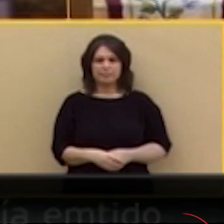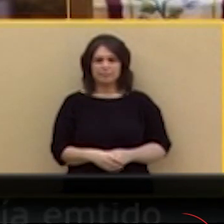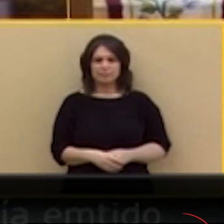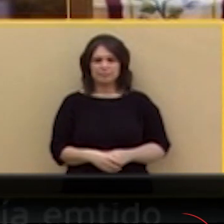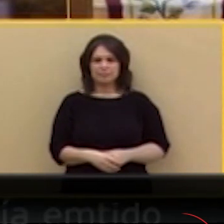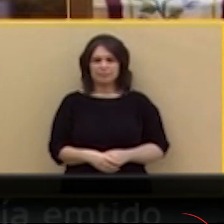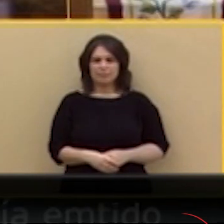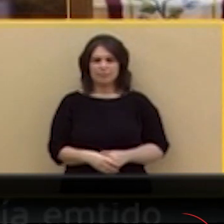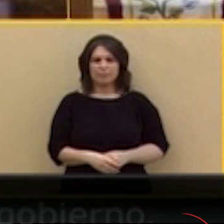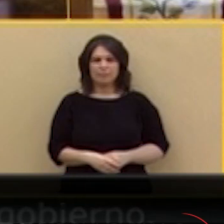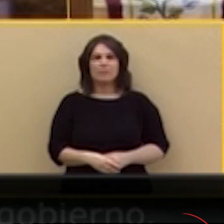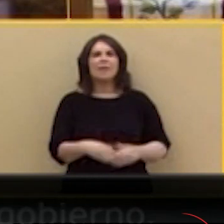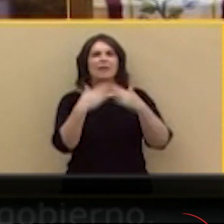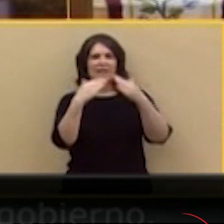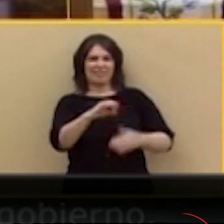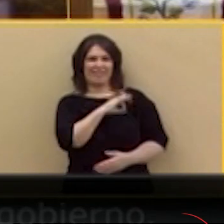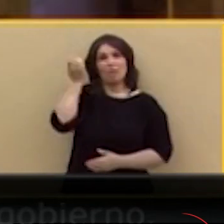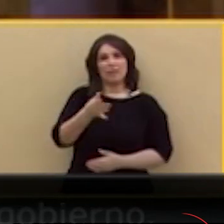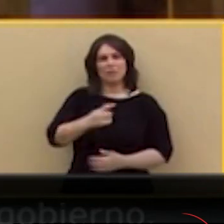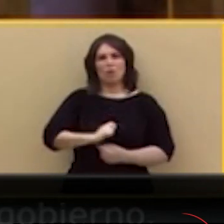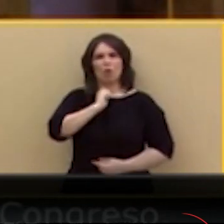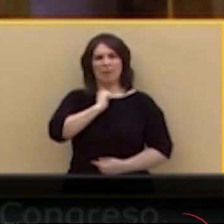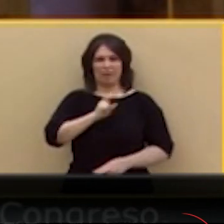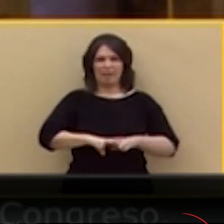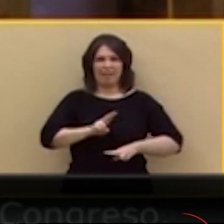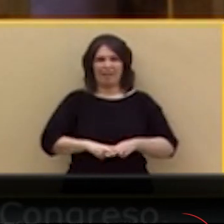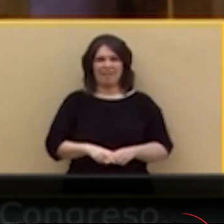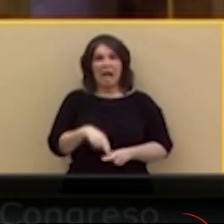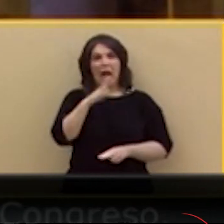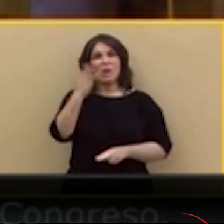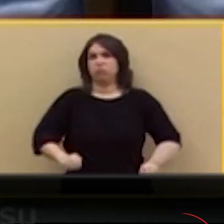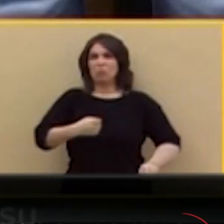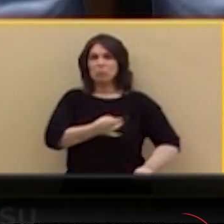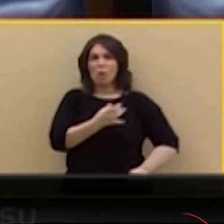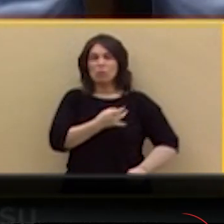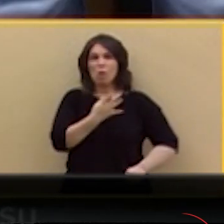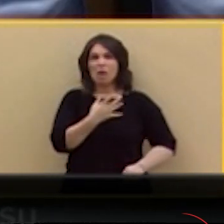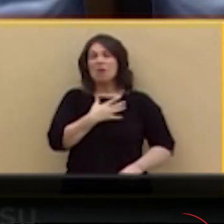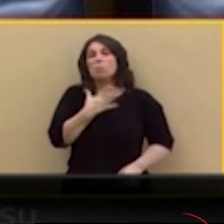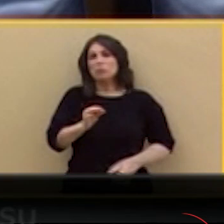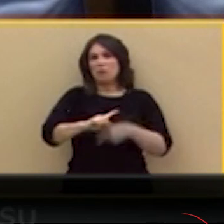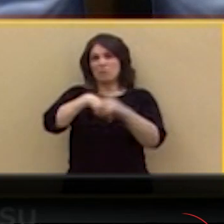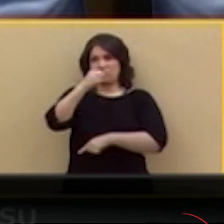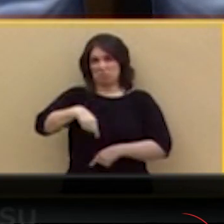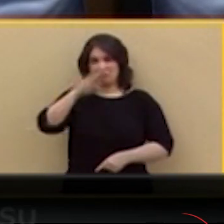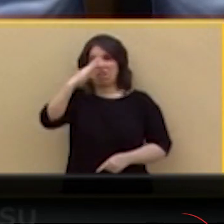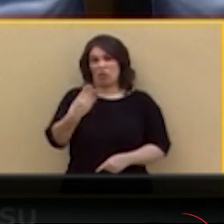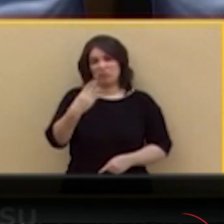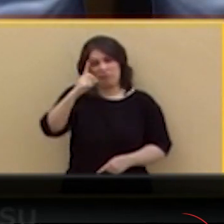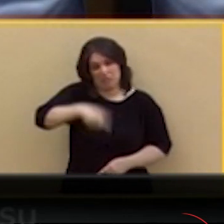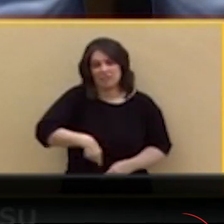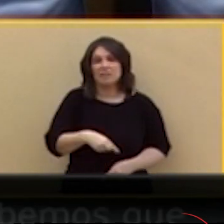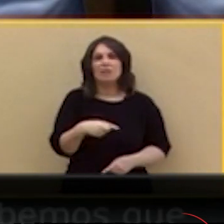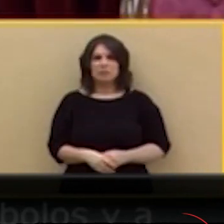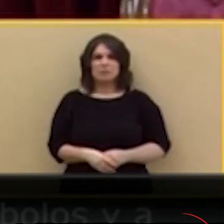marcada por las críticas al ministro del Interior tras el cese del coronel Diego Pérez de los Cobos. La oposición pide la dimisión de